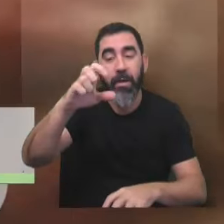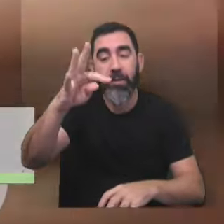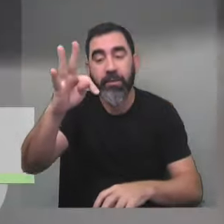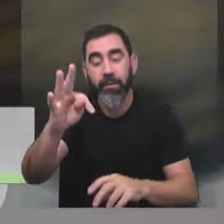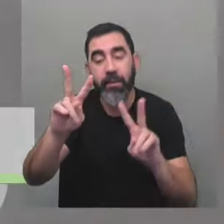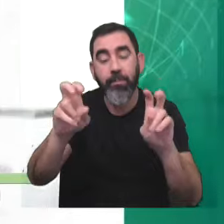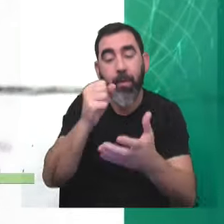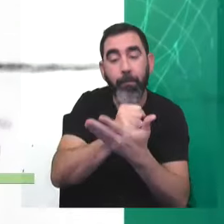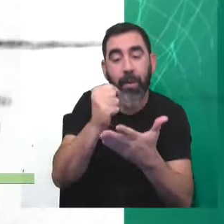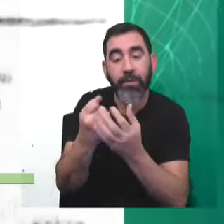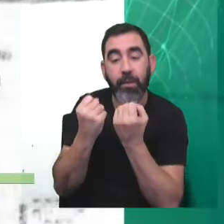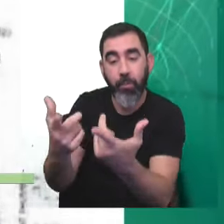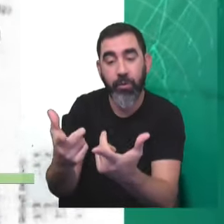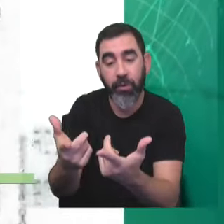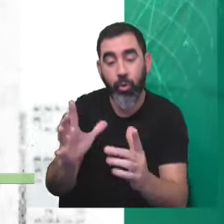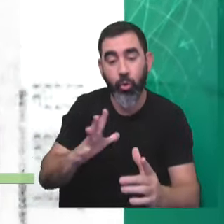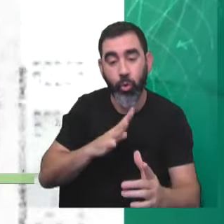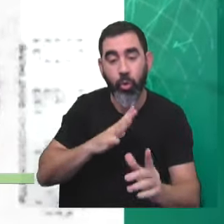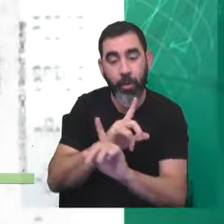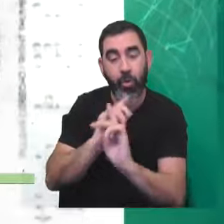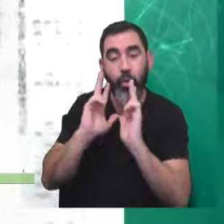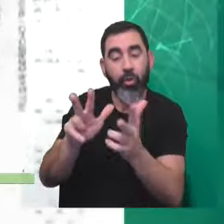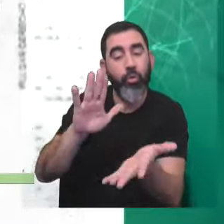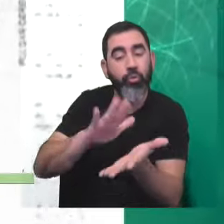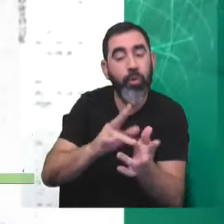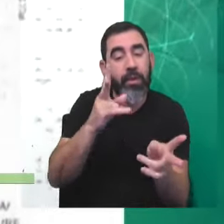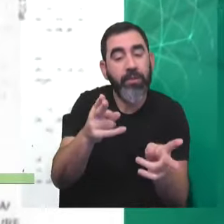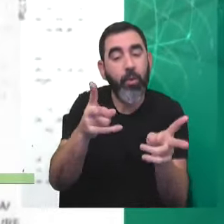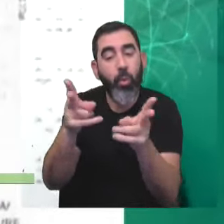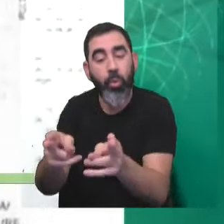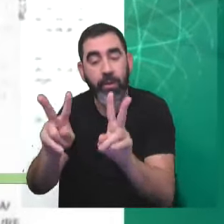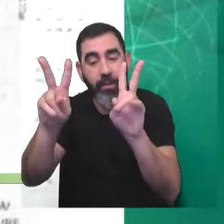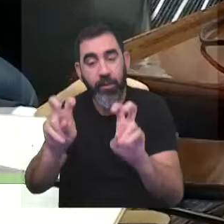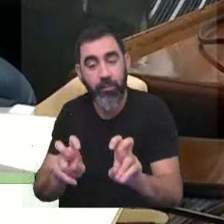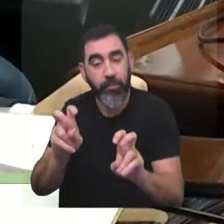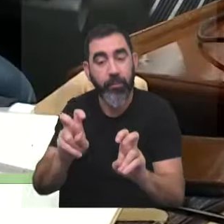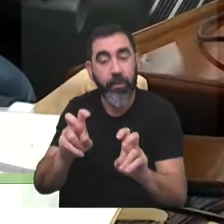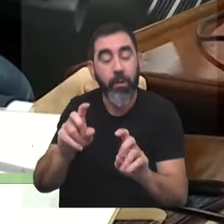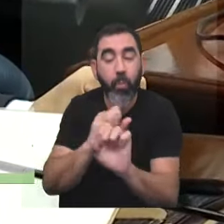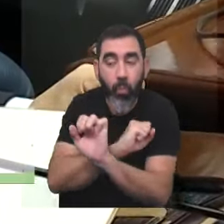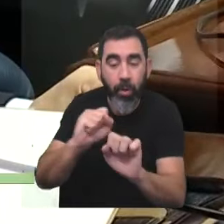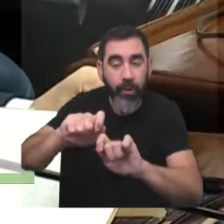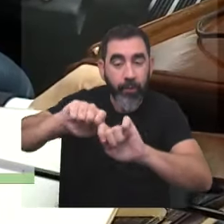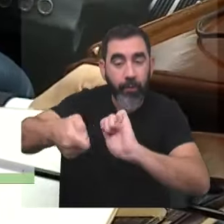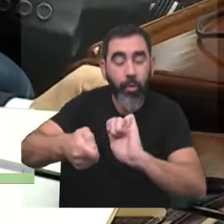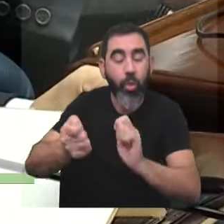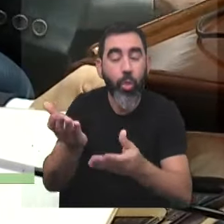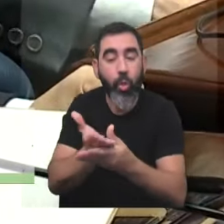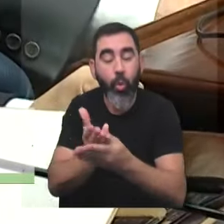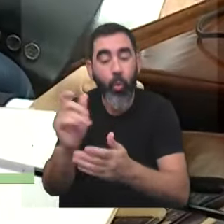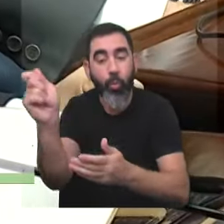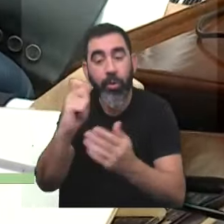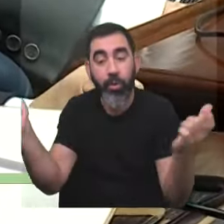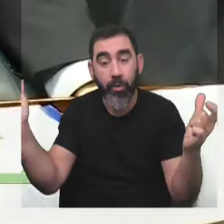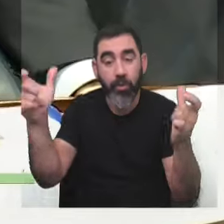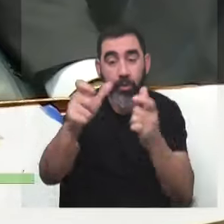entrega del pasaporte Machado aún no se expidió sobre la segunda parte de la causa que involucra una eventual destrucción de documentos en una reunión de la